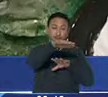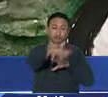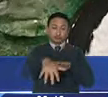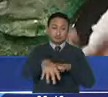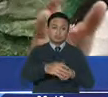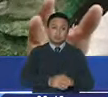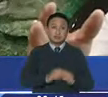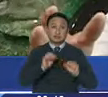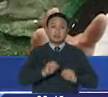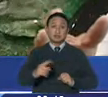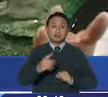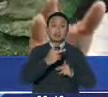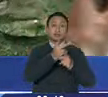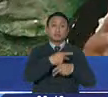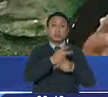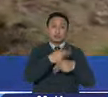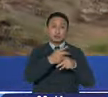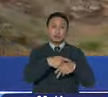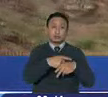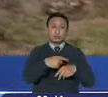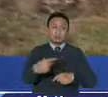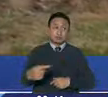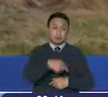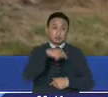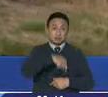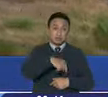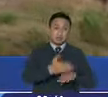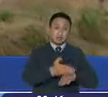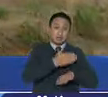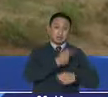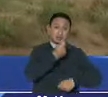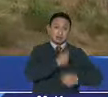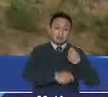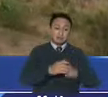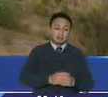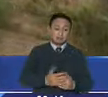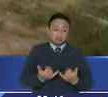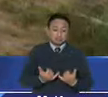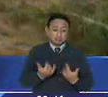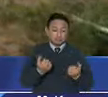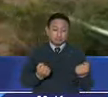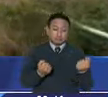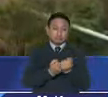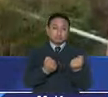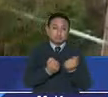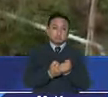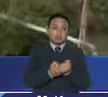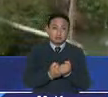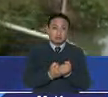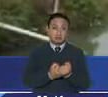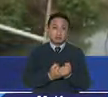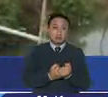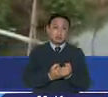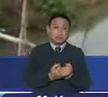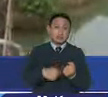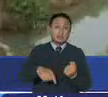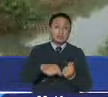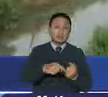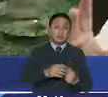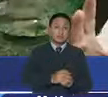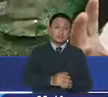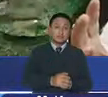secadoras y la producción que todavía no sale ya tenerla prevendida. Ahora tenemos también nosotros un incentivo que como la matriz es agrotóxica,